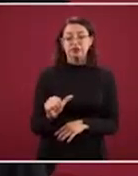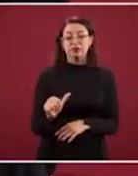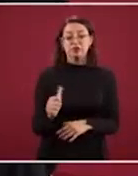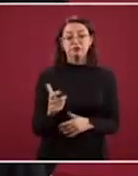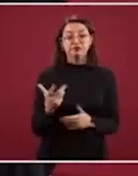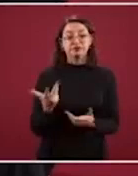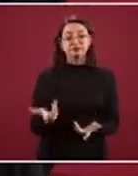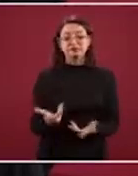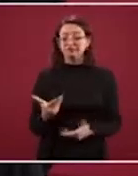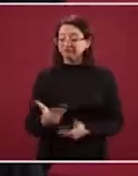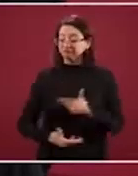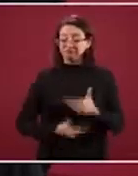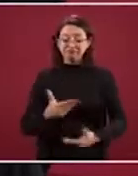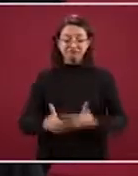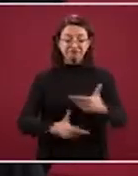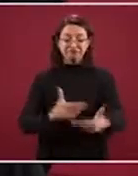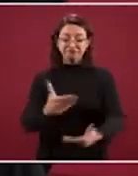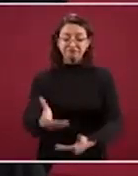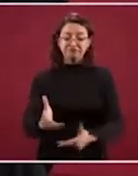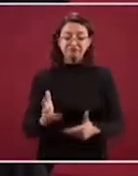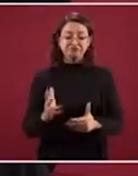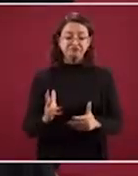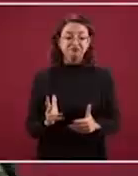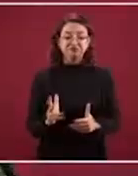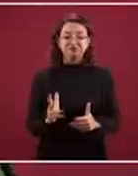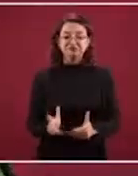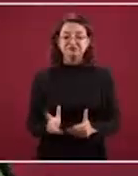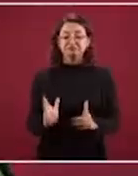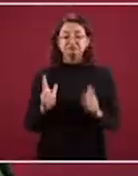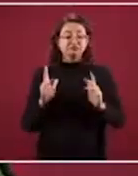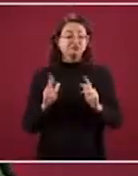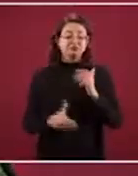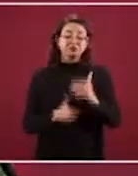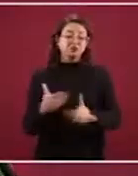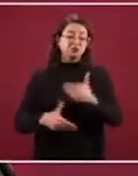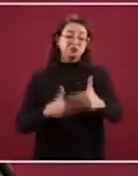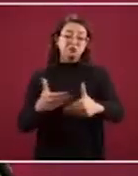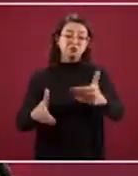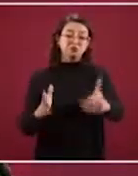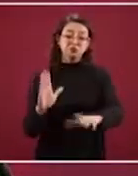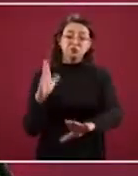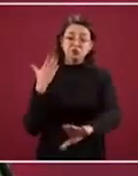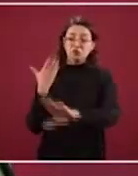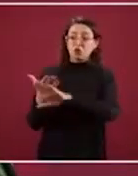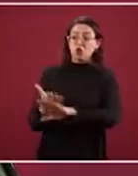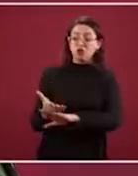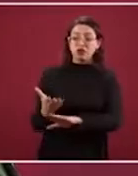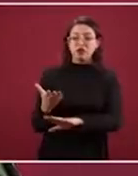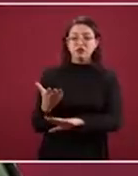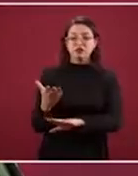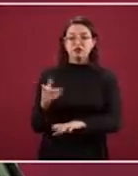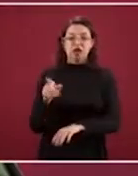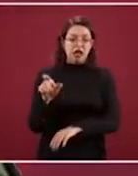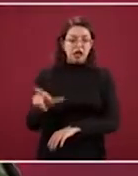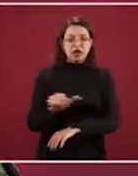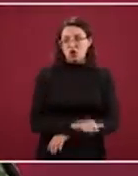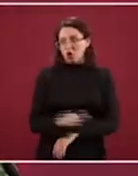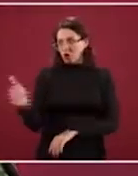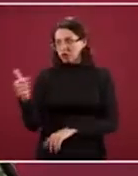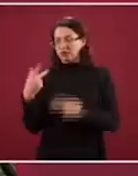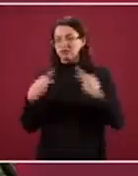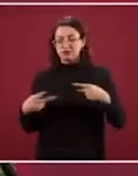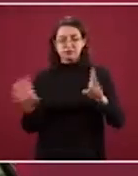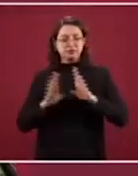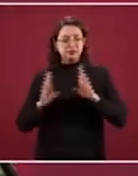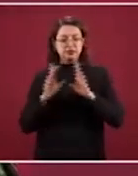acepto el proceso desde ese desarrollo el proceso en contra de ellos de varios militares